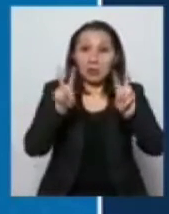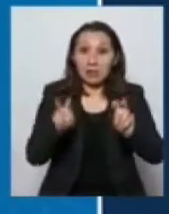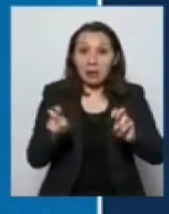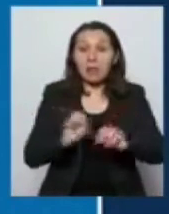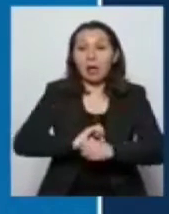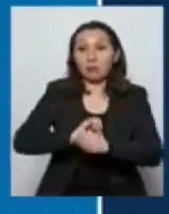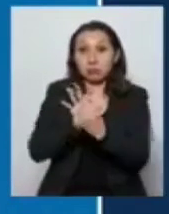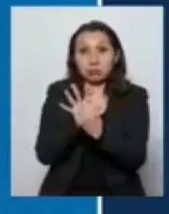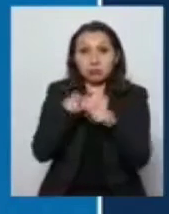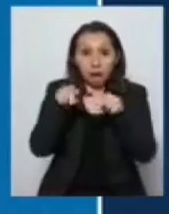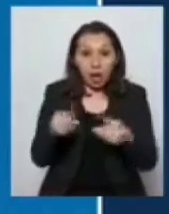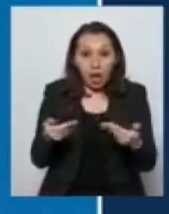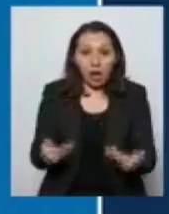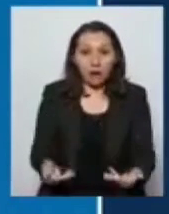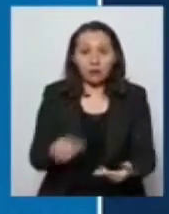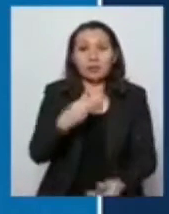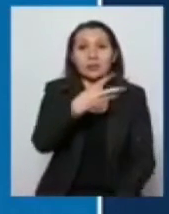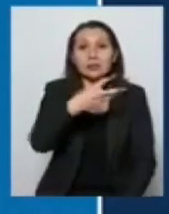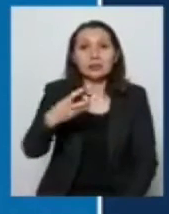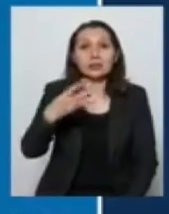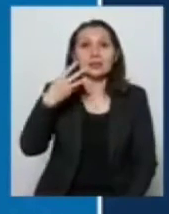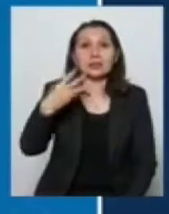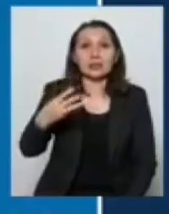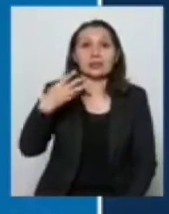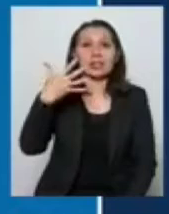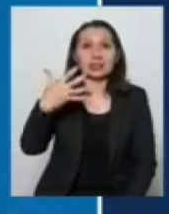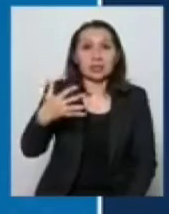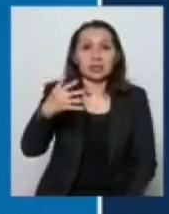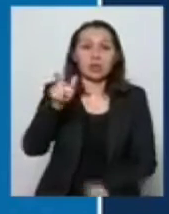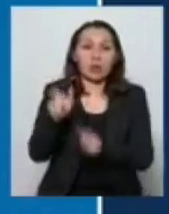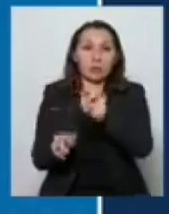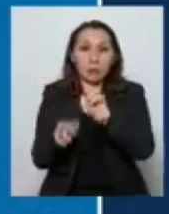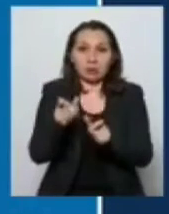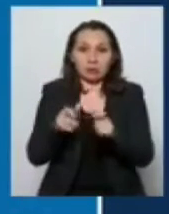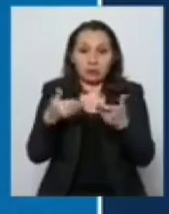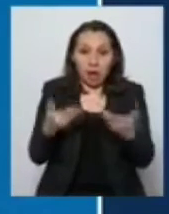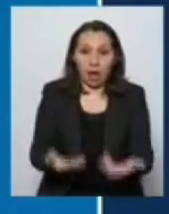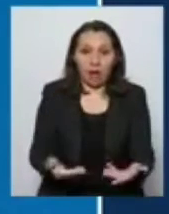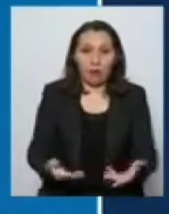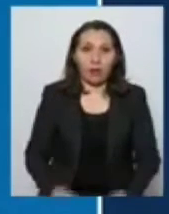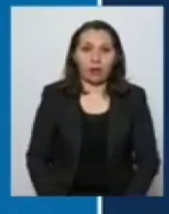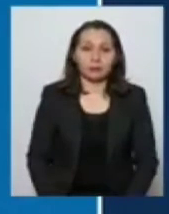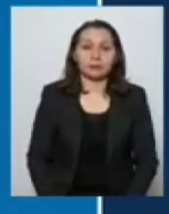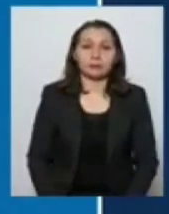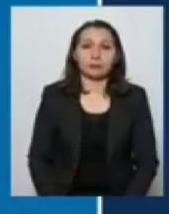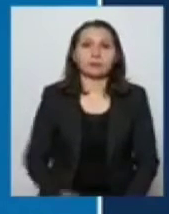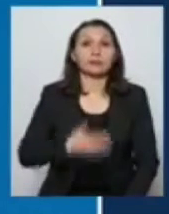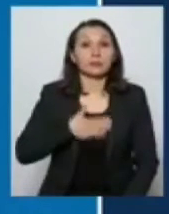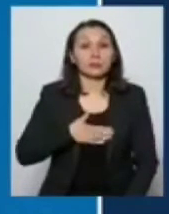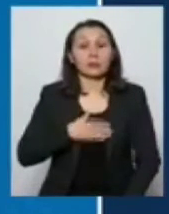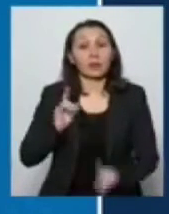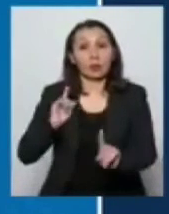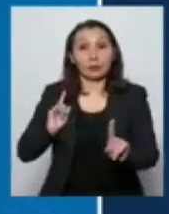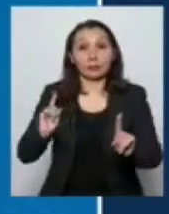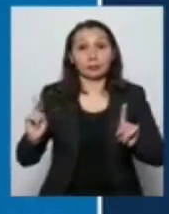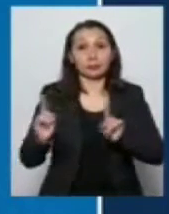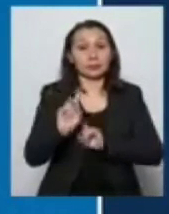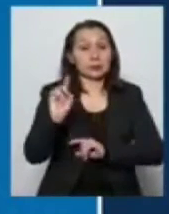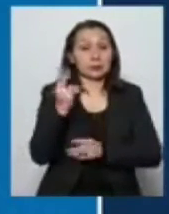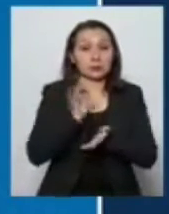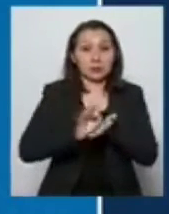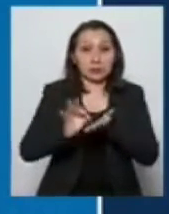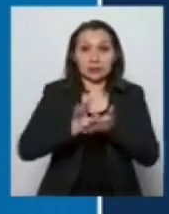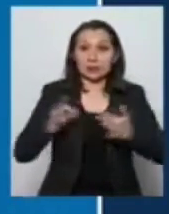relacionadas con COVID-19 de 335 personas hasta este momento. Quiero dejar al subsecretario de